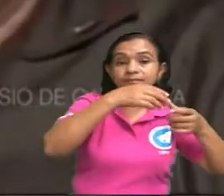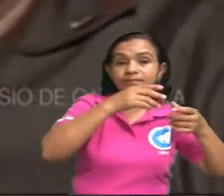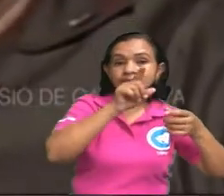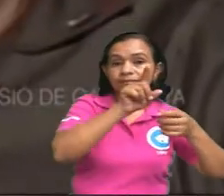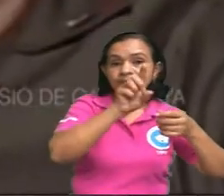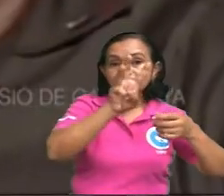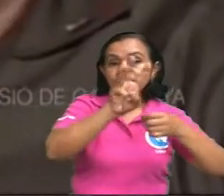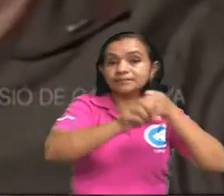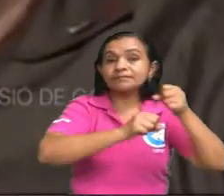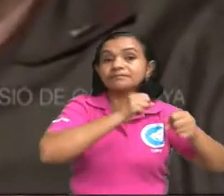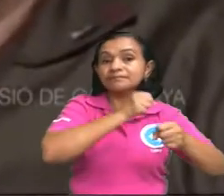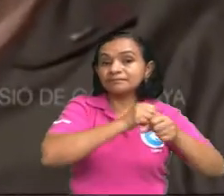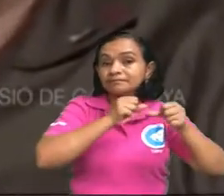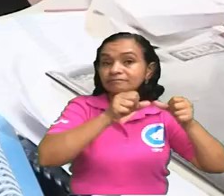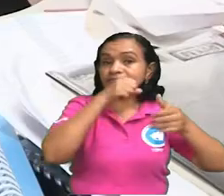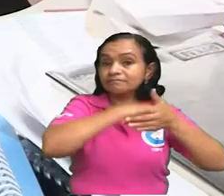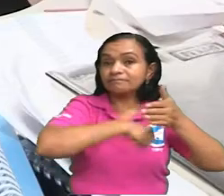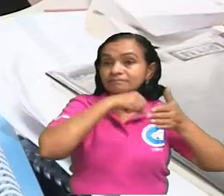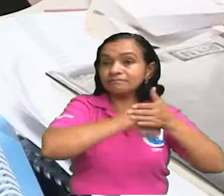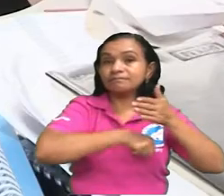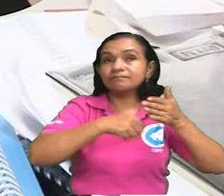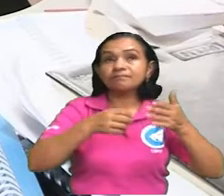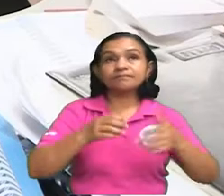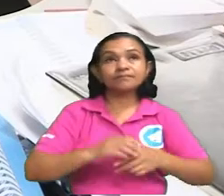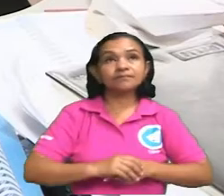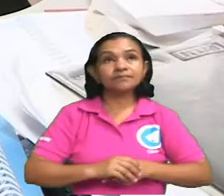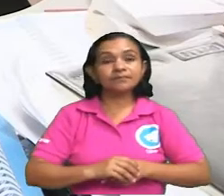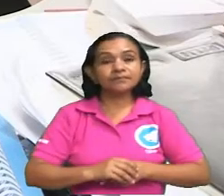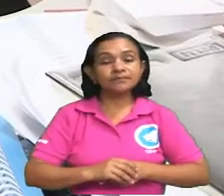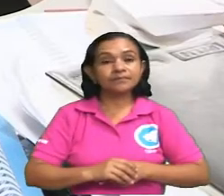13 años de edad. Tomás